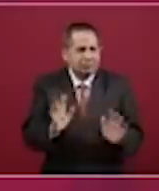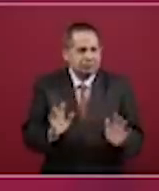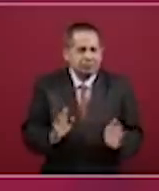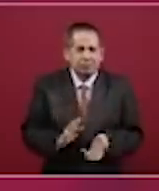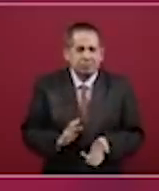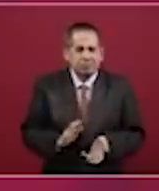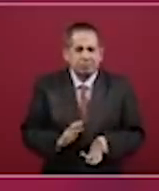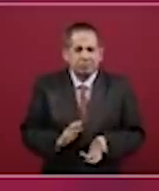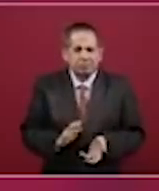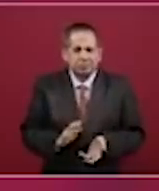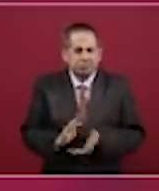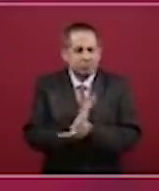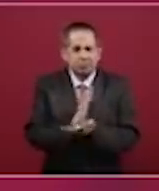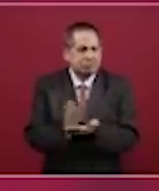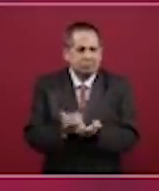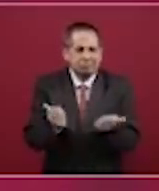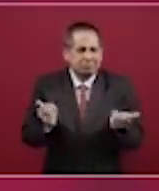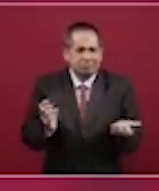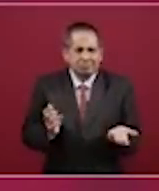sea,